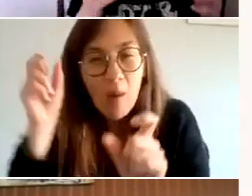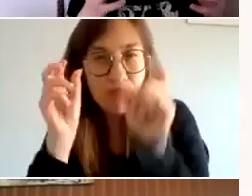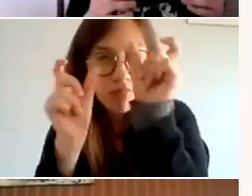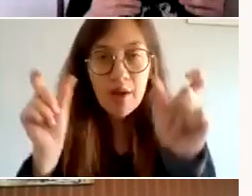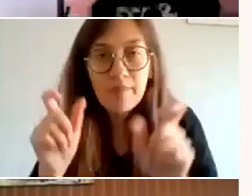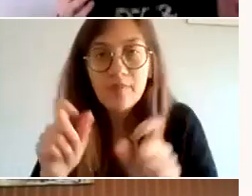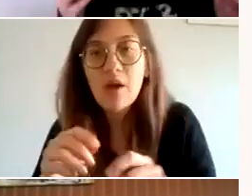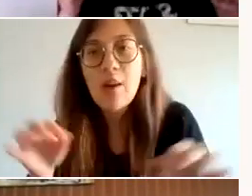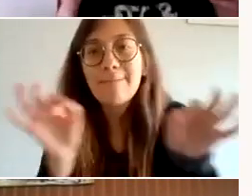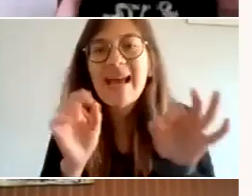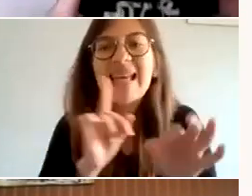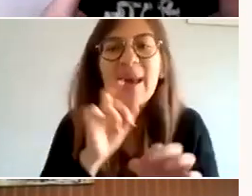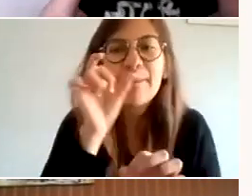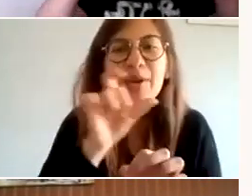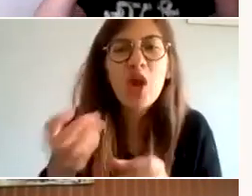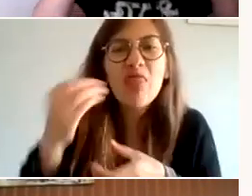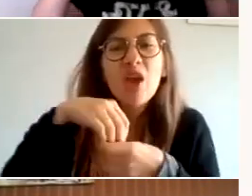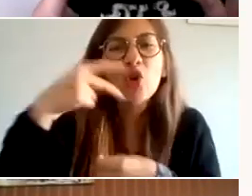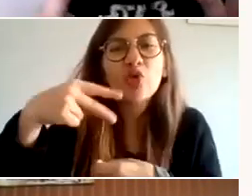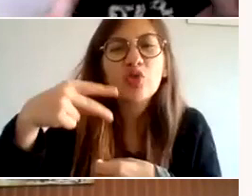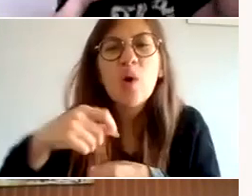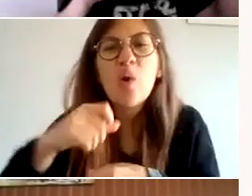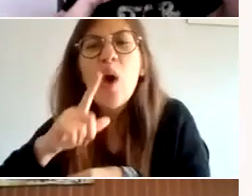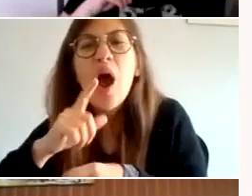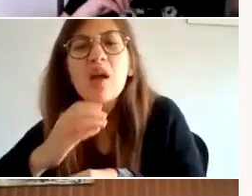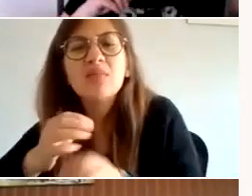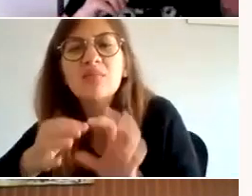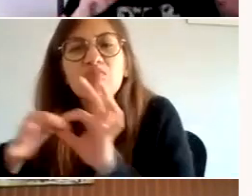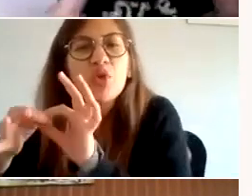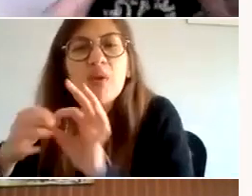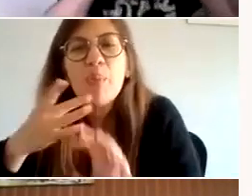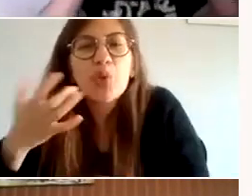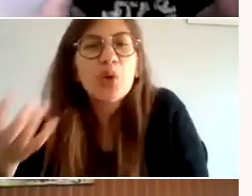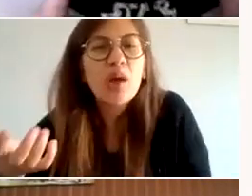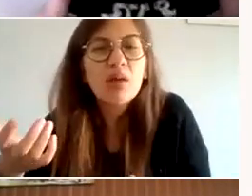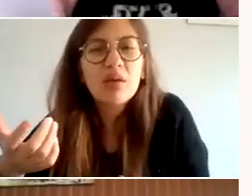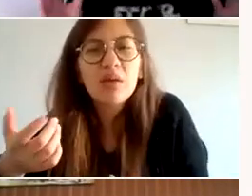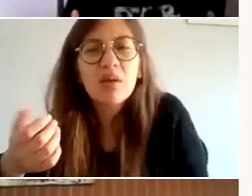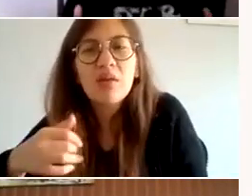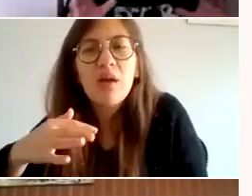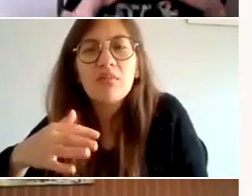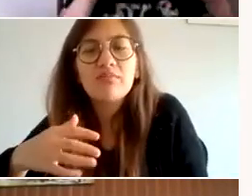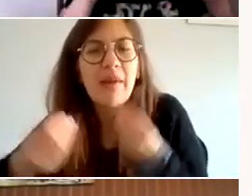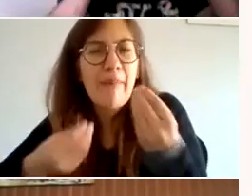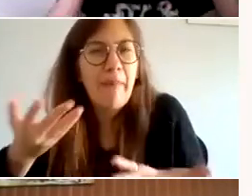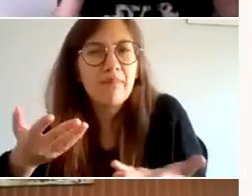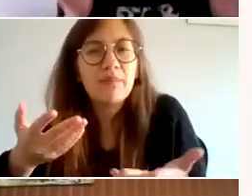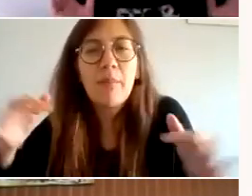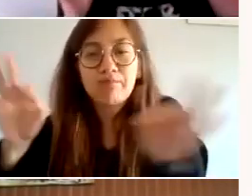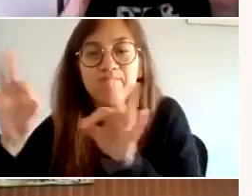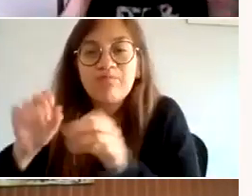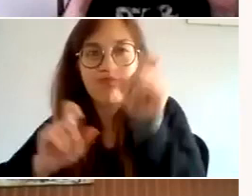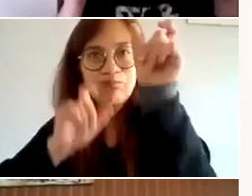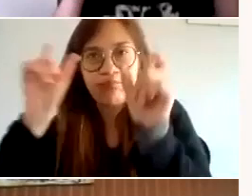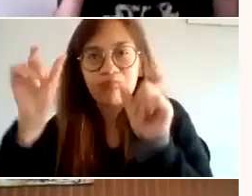problema o en la noticia, cuáles son las consecuencias, cuáles son las causas, más o menos explicando el problema. Eso es lo que vamos a hacer